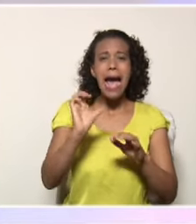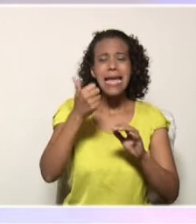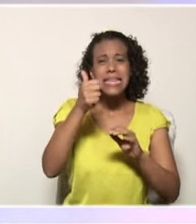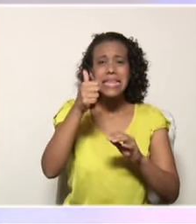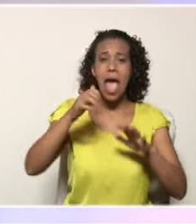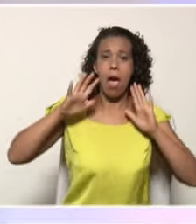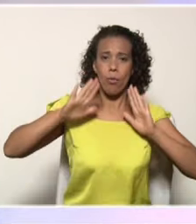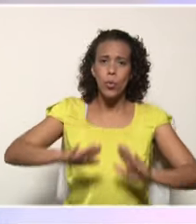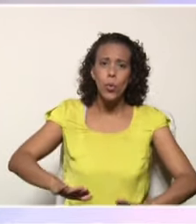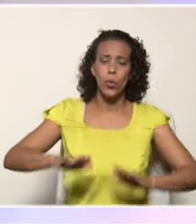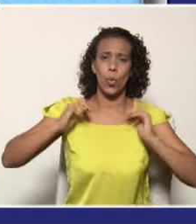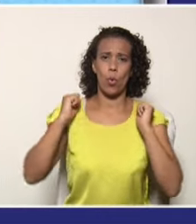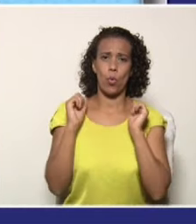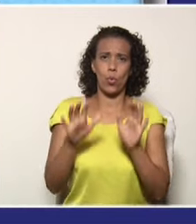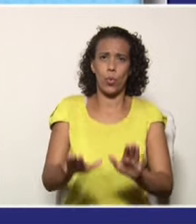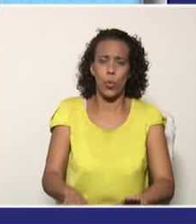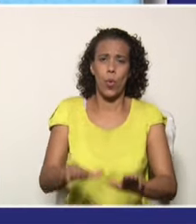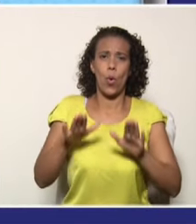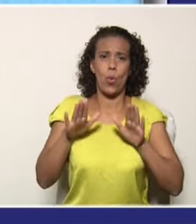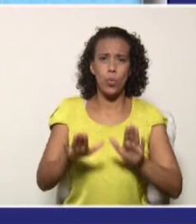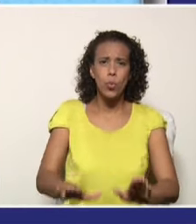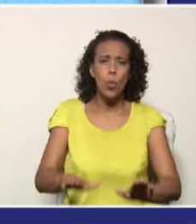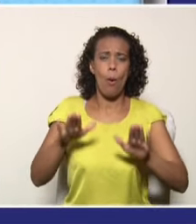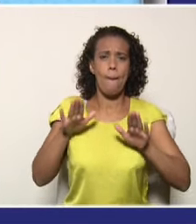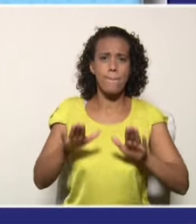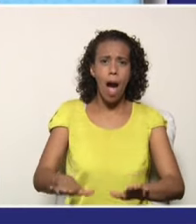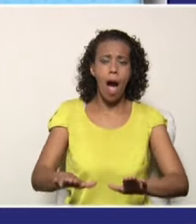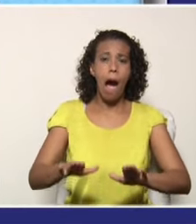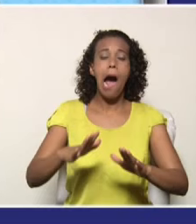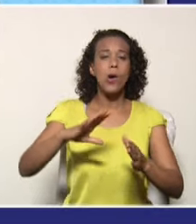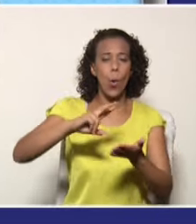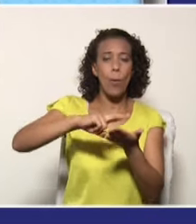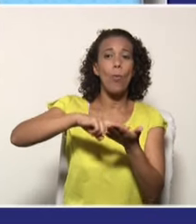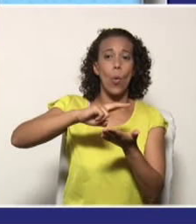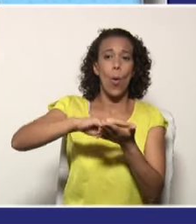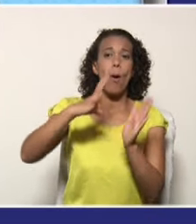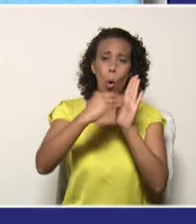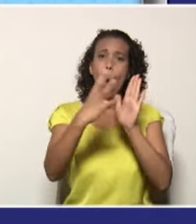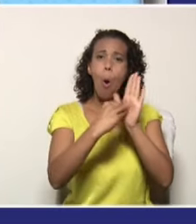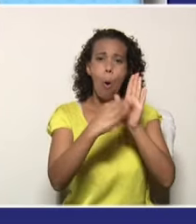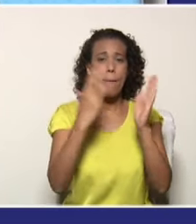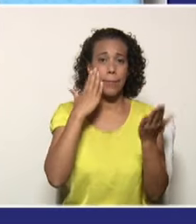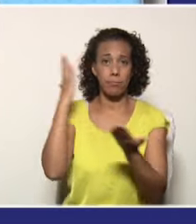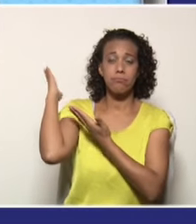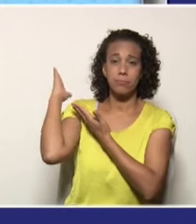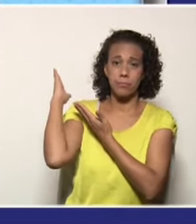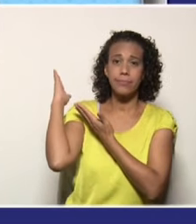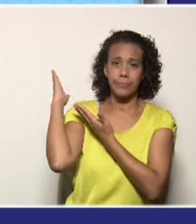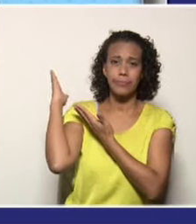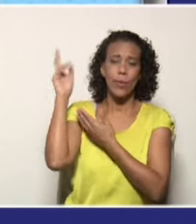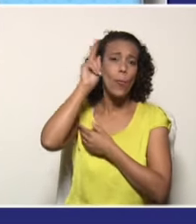y flexiones de codo siguiendo el patrón señalado por el docente o por el especialista.